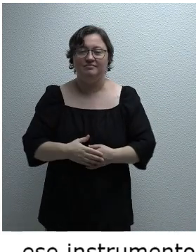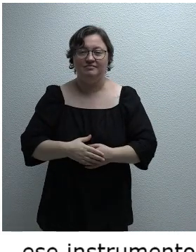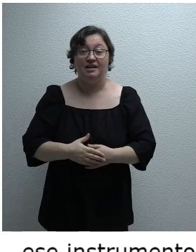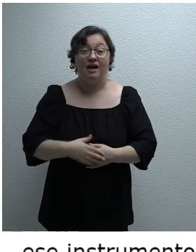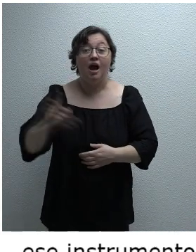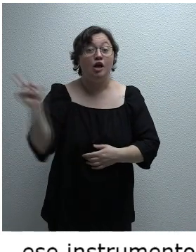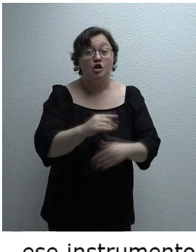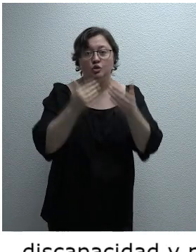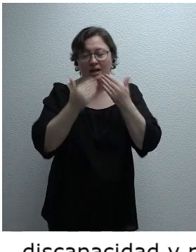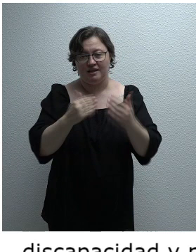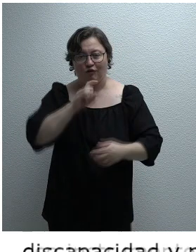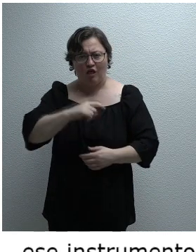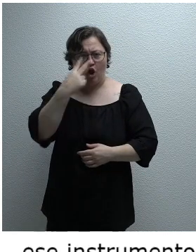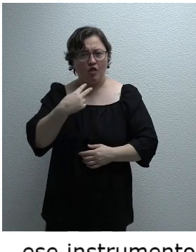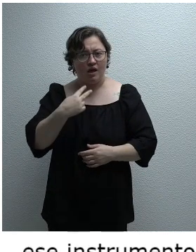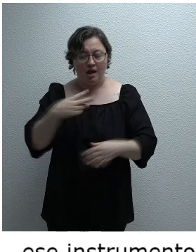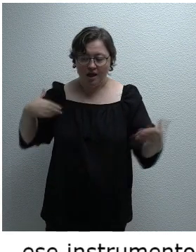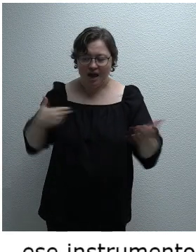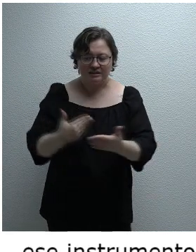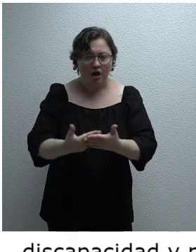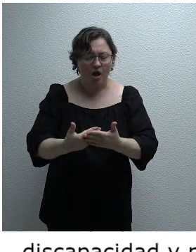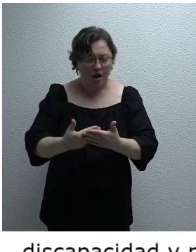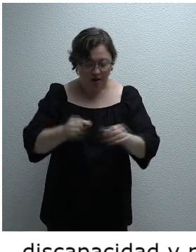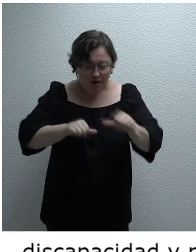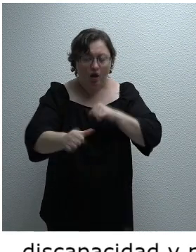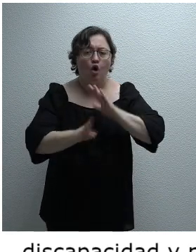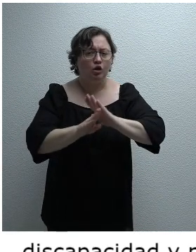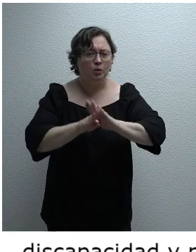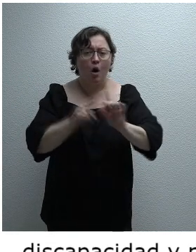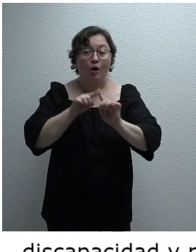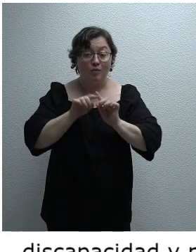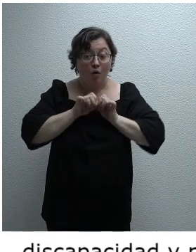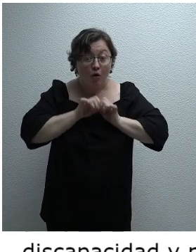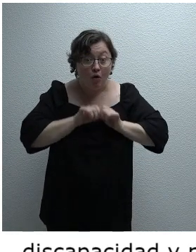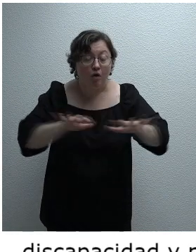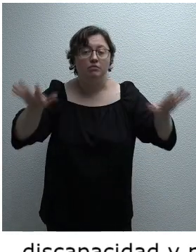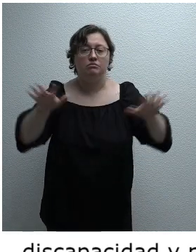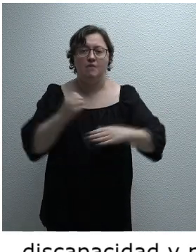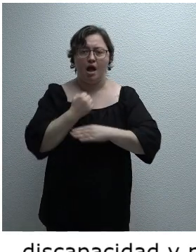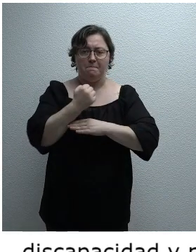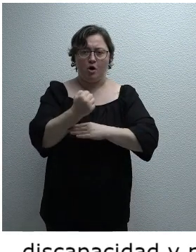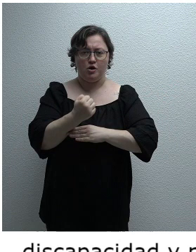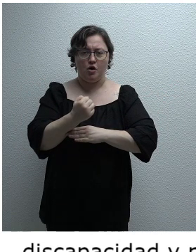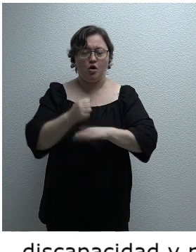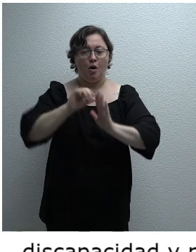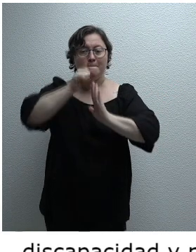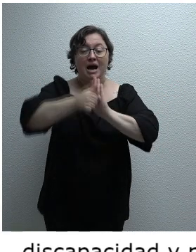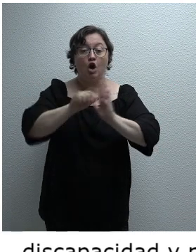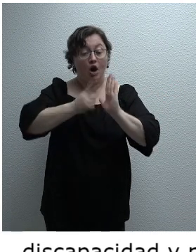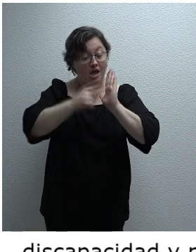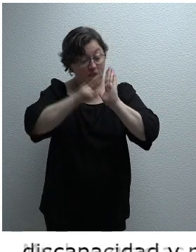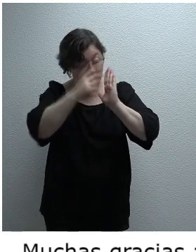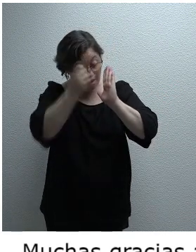todos. Fundación 11 seguirá, como lo ha hecho hasta el día de hoy, apoyando la difusión de este nuevo marco